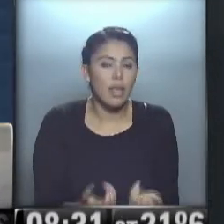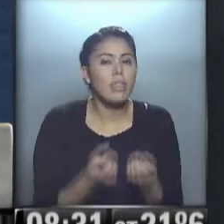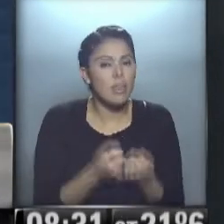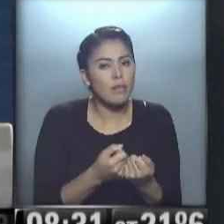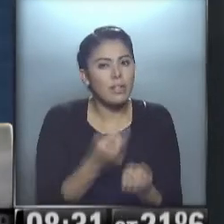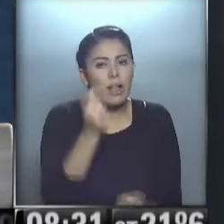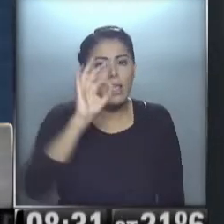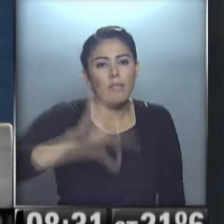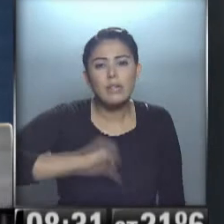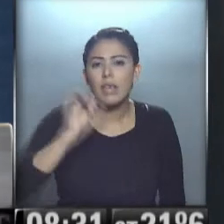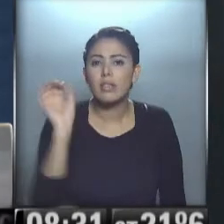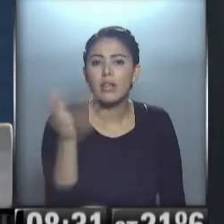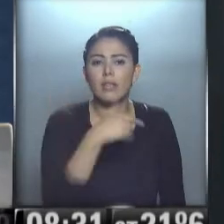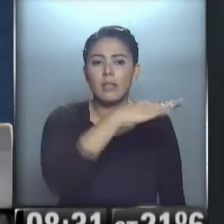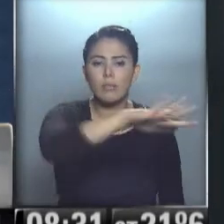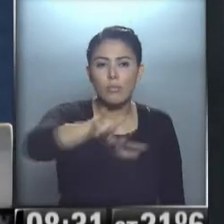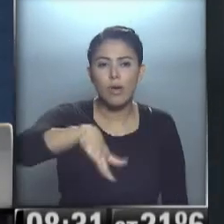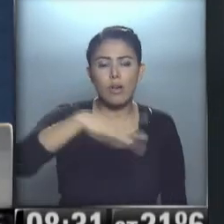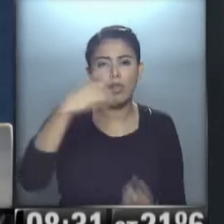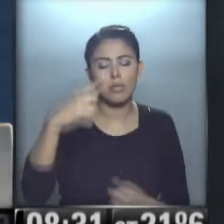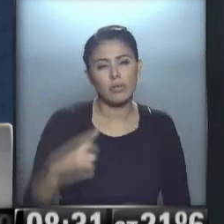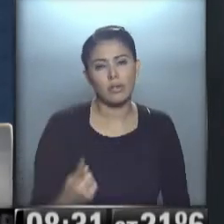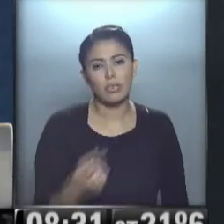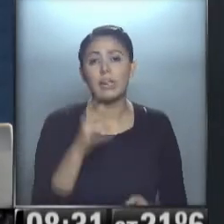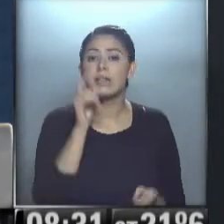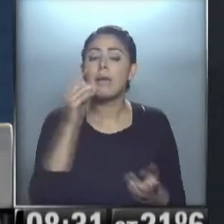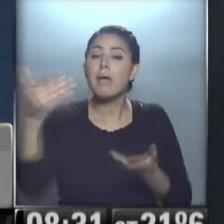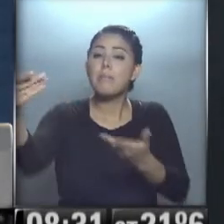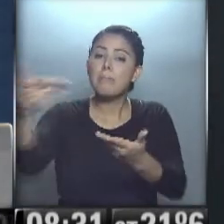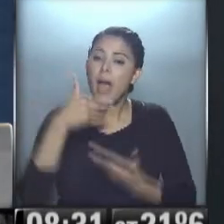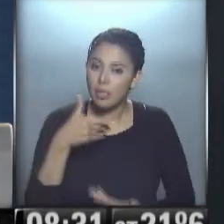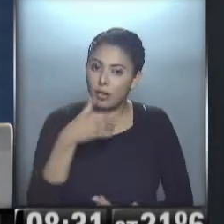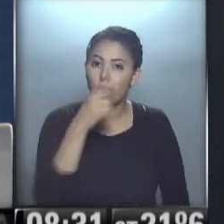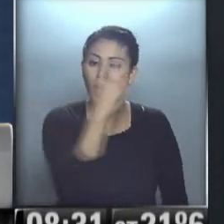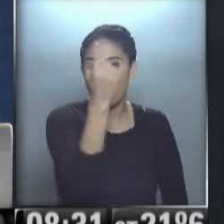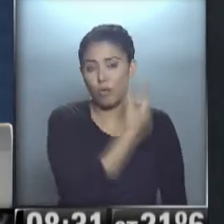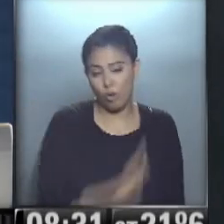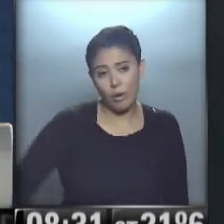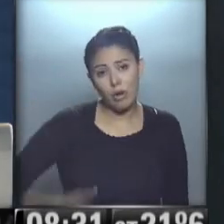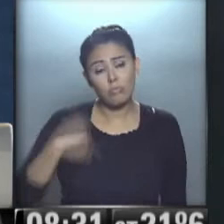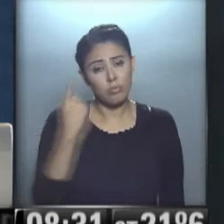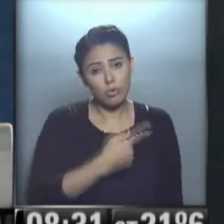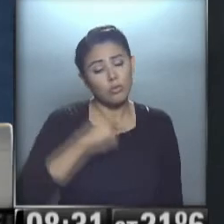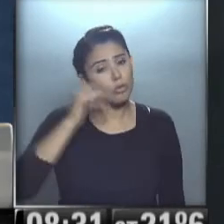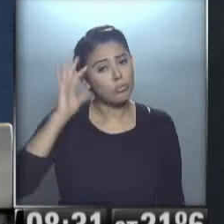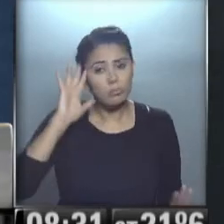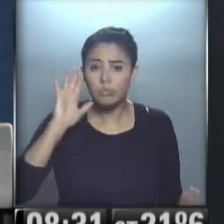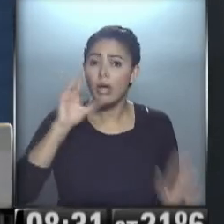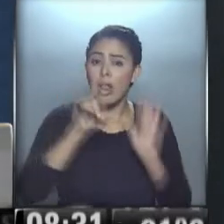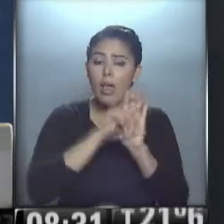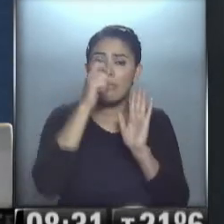de vida de nuestro pueblo en distintos lugares, que a solicitud y requerimiento de los gobernadores nosotros lo hacemos en el marco de la